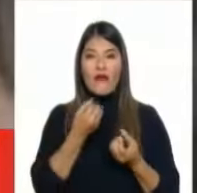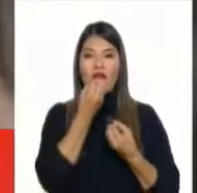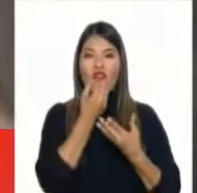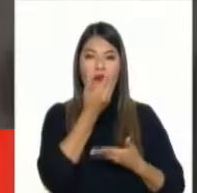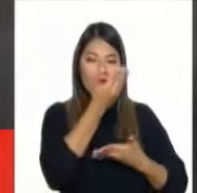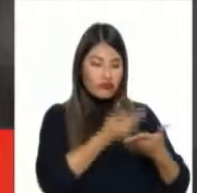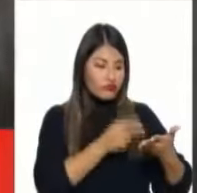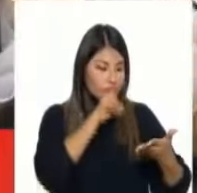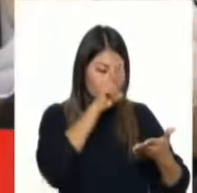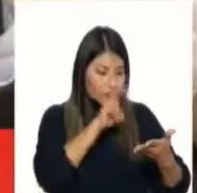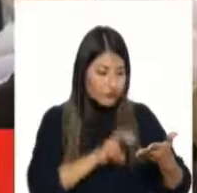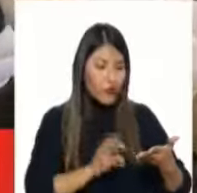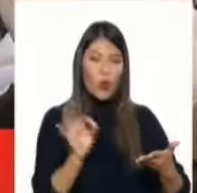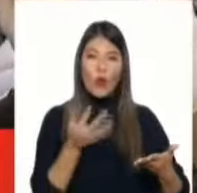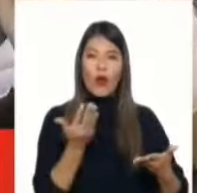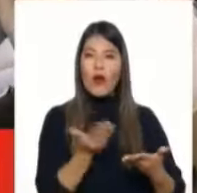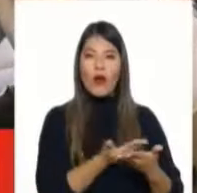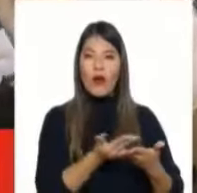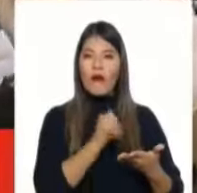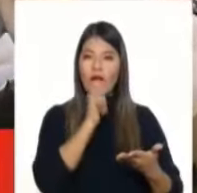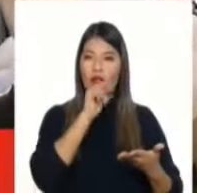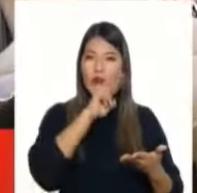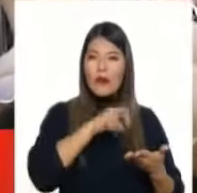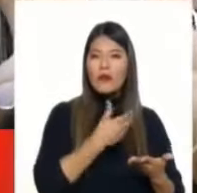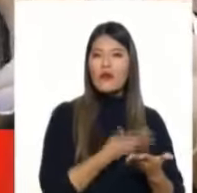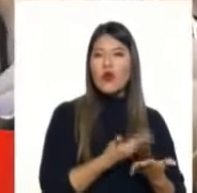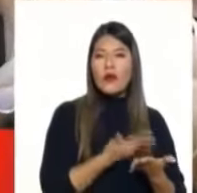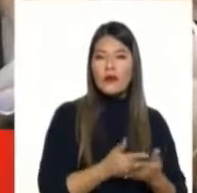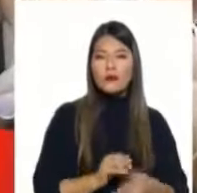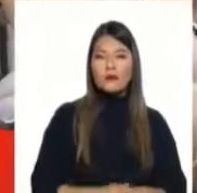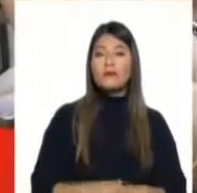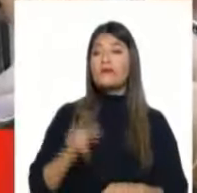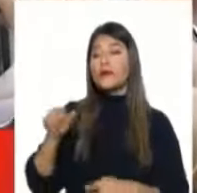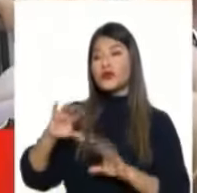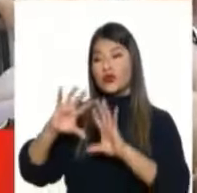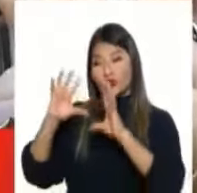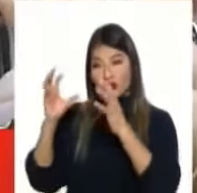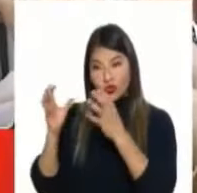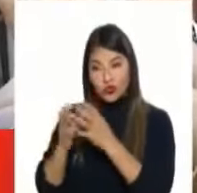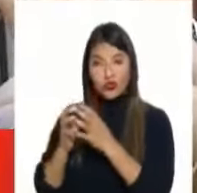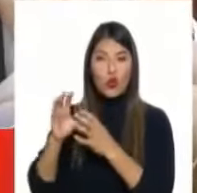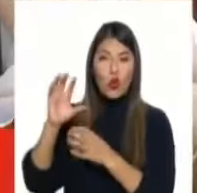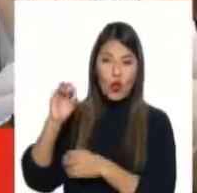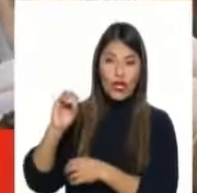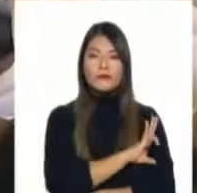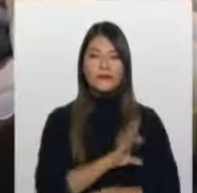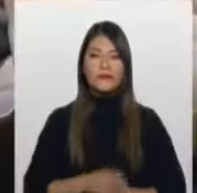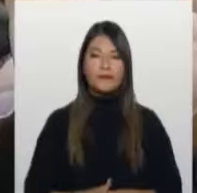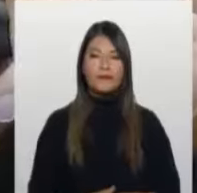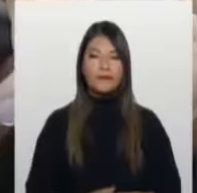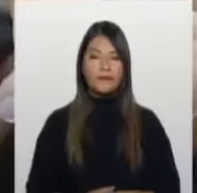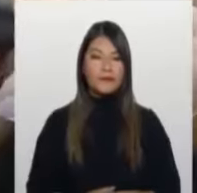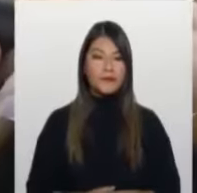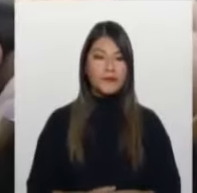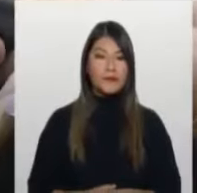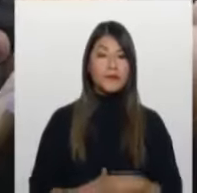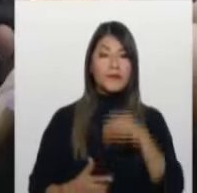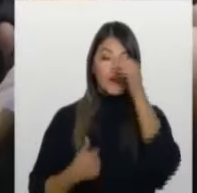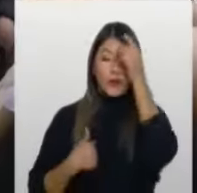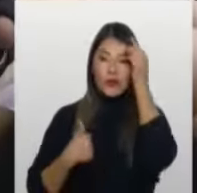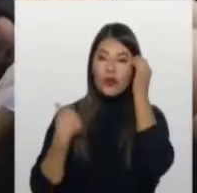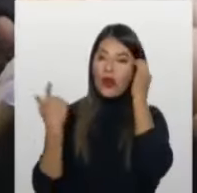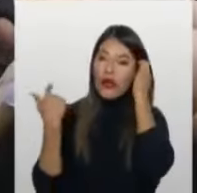caso contra Martín Vizcarra que fue archivado por la compra de vacunas. Le hemos solicitado